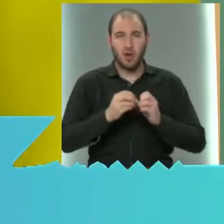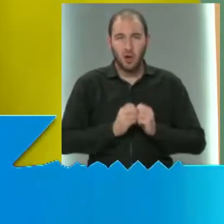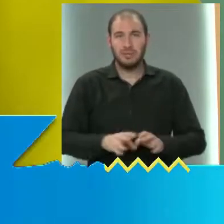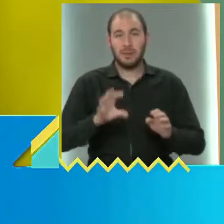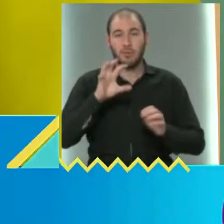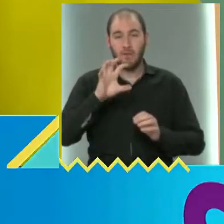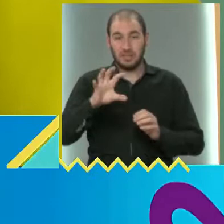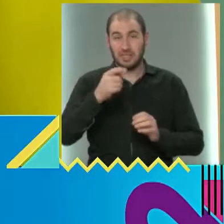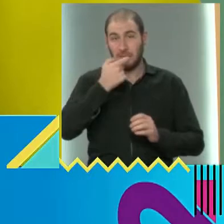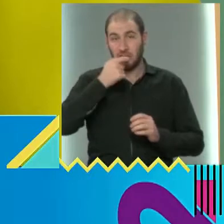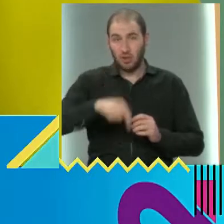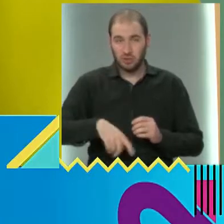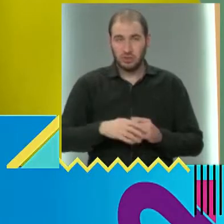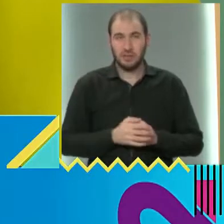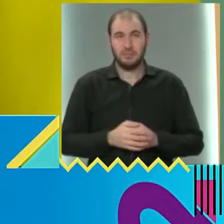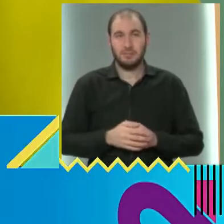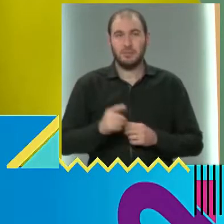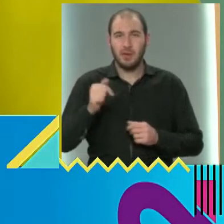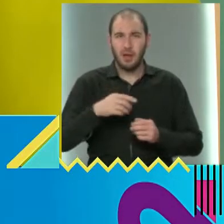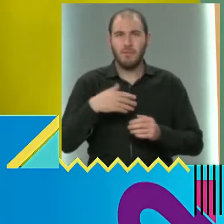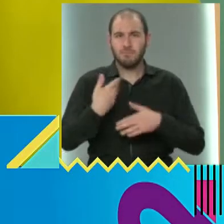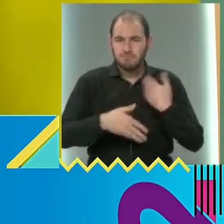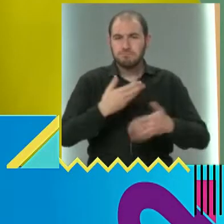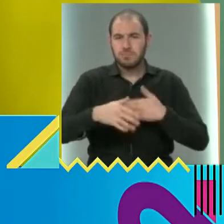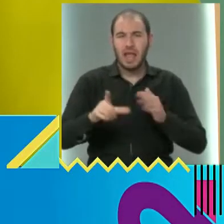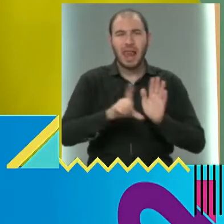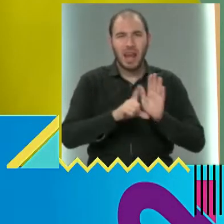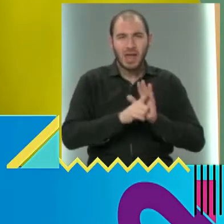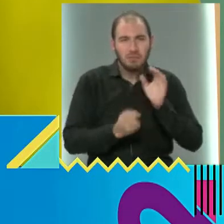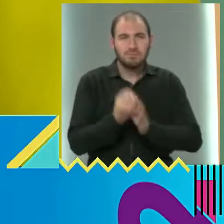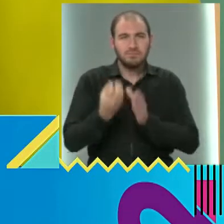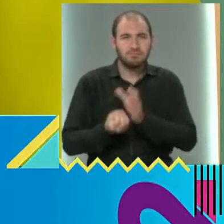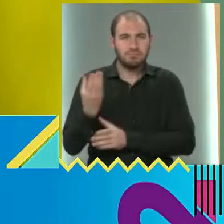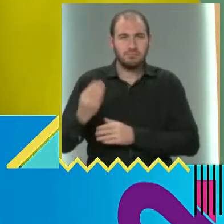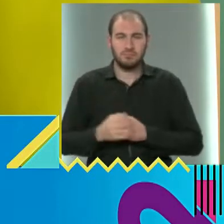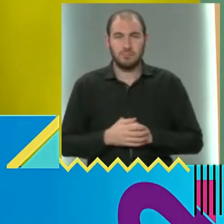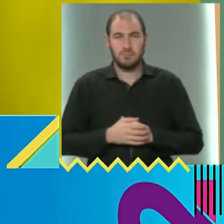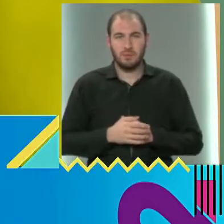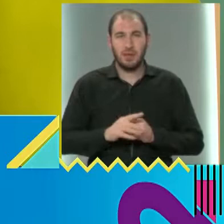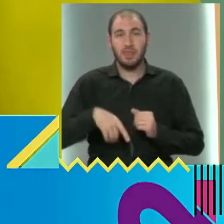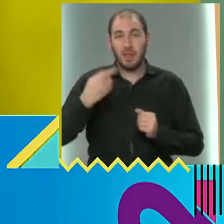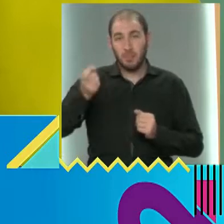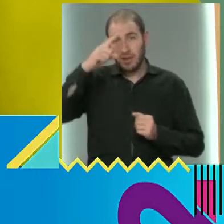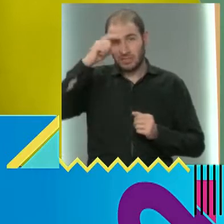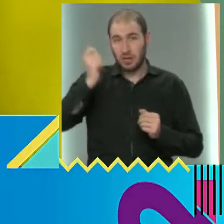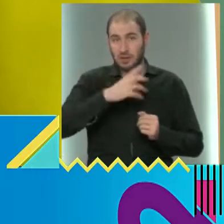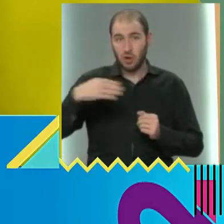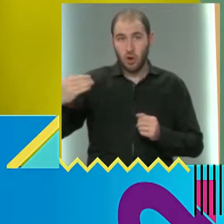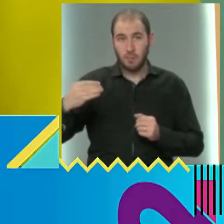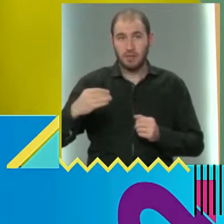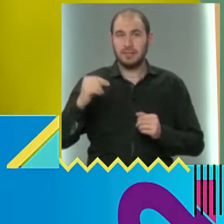una provincia como Mendoza, que ha sido productora de leyes que han sido después nacionales, tiene